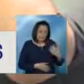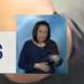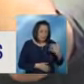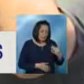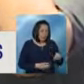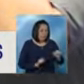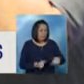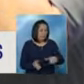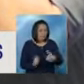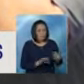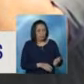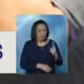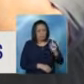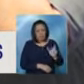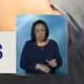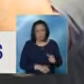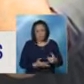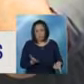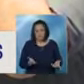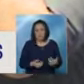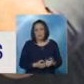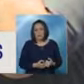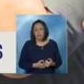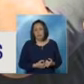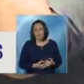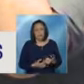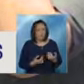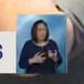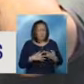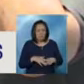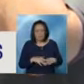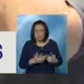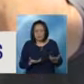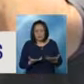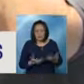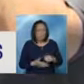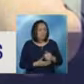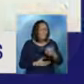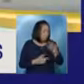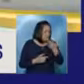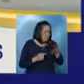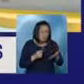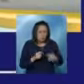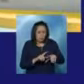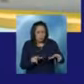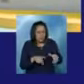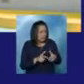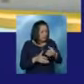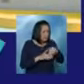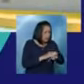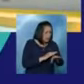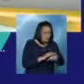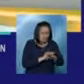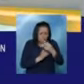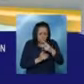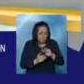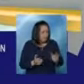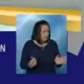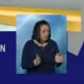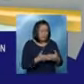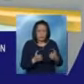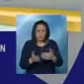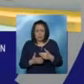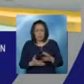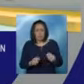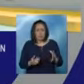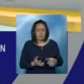el fallecimiento de una persona. Como le digo, estamos de un comienzo, se están verificando ambientes, pero están cerrados. Hay